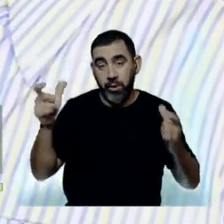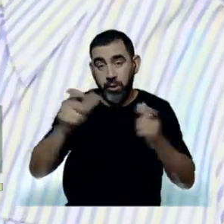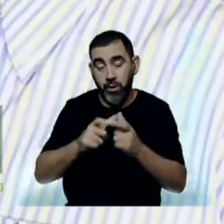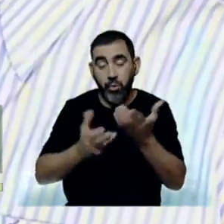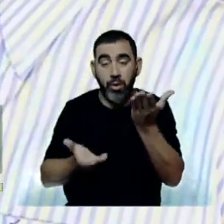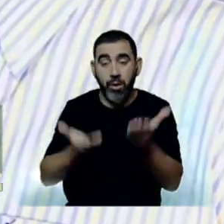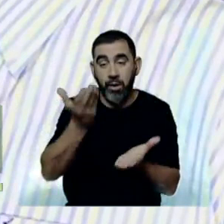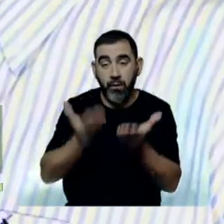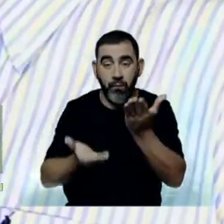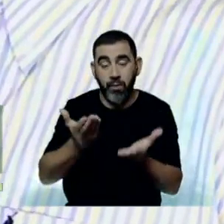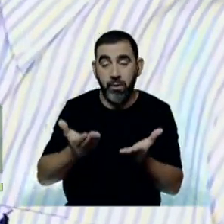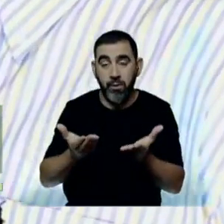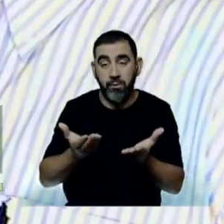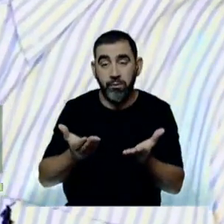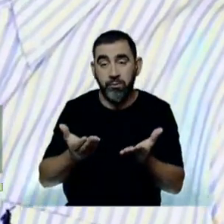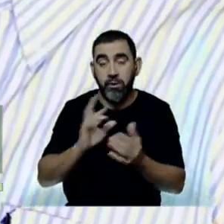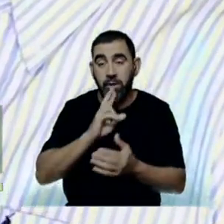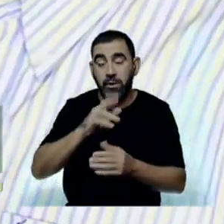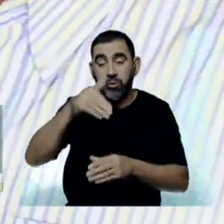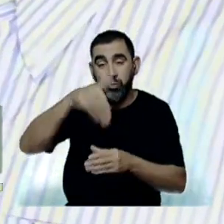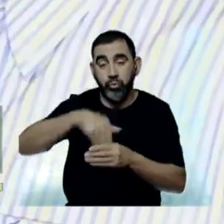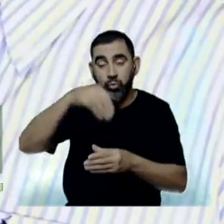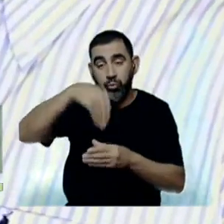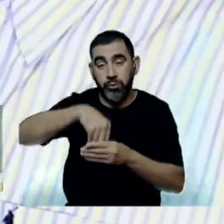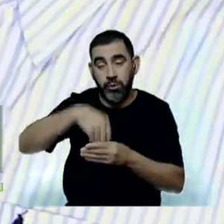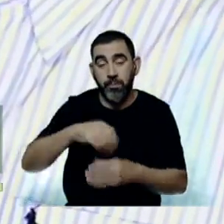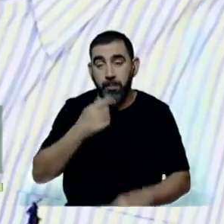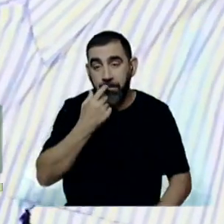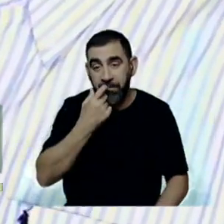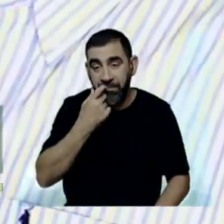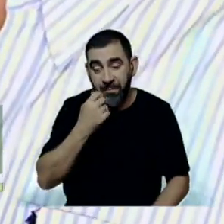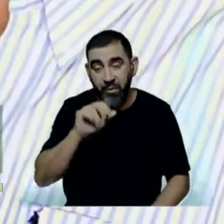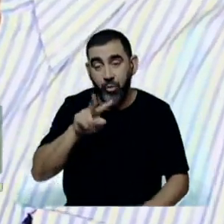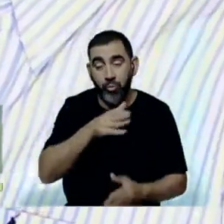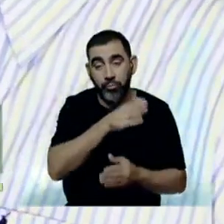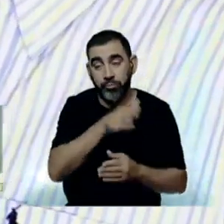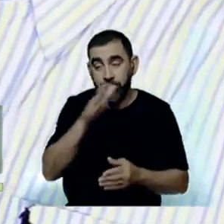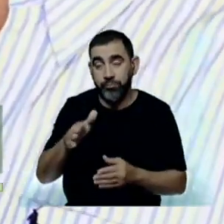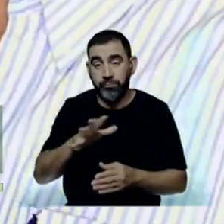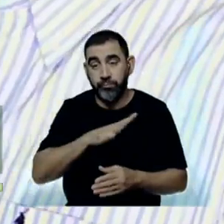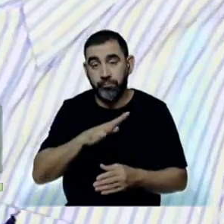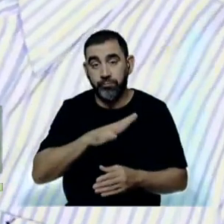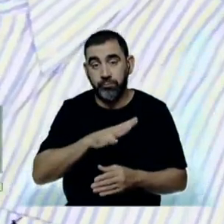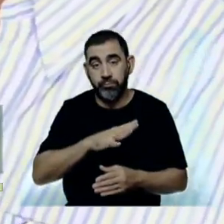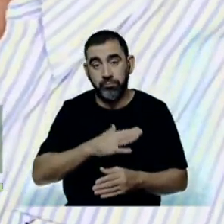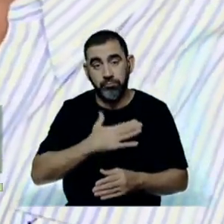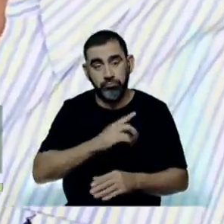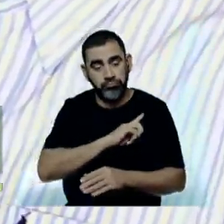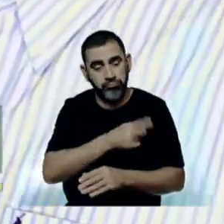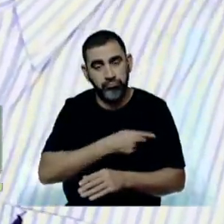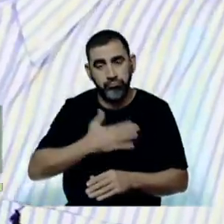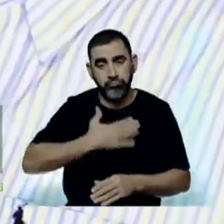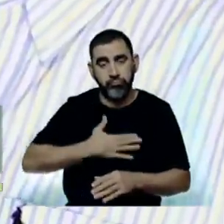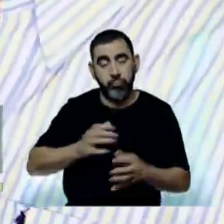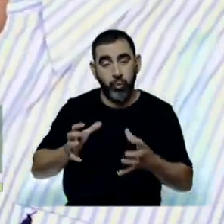evaluar el resultado de las elecciones internas. Estos son dos caminos que dejan confortables a cada uno de los grupos,